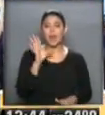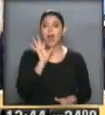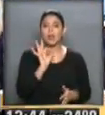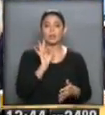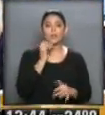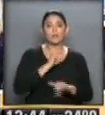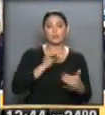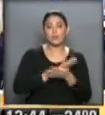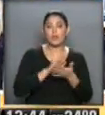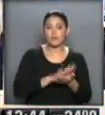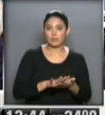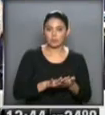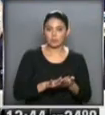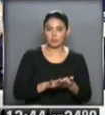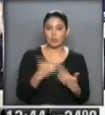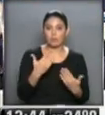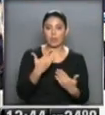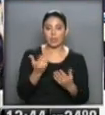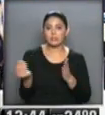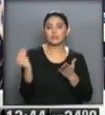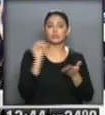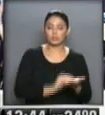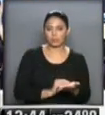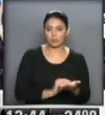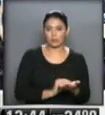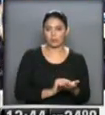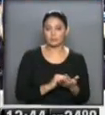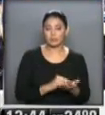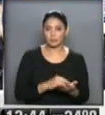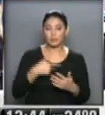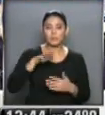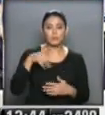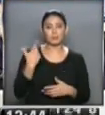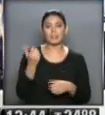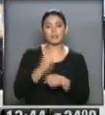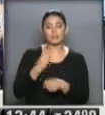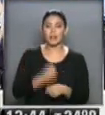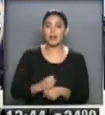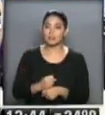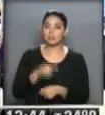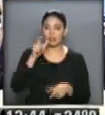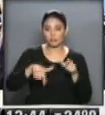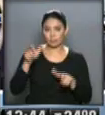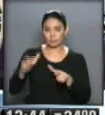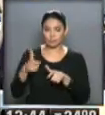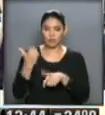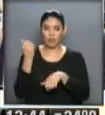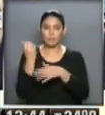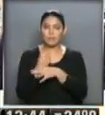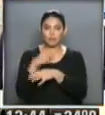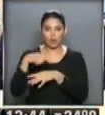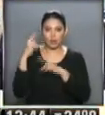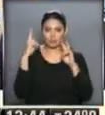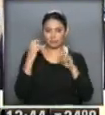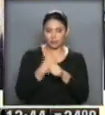dato nuevo que pueda aportar, sobre todo a la luz del trabajo que están haciendo los especialistas, los peritos. Yo te comentaba,